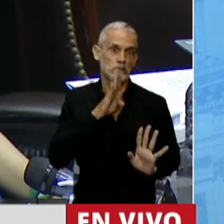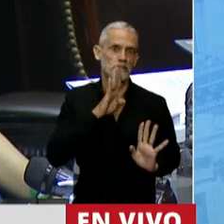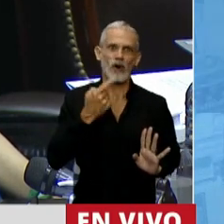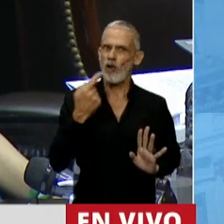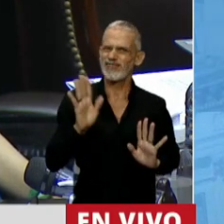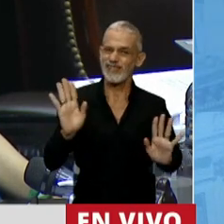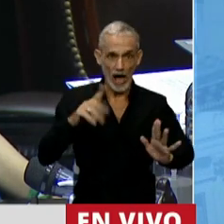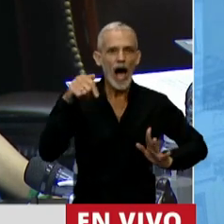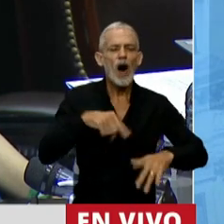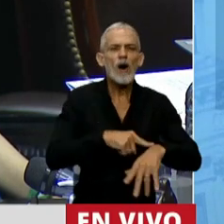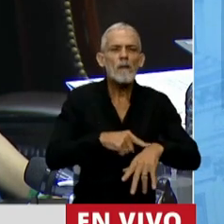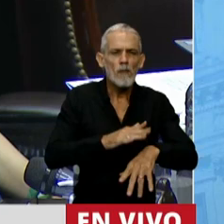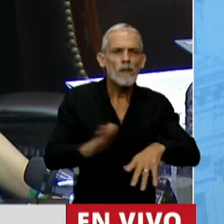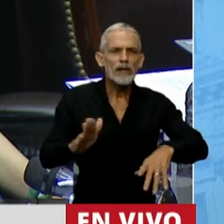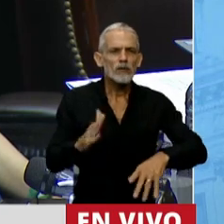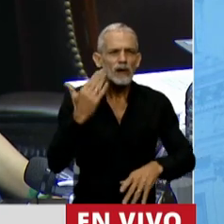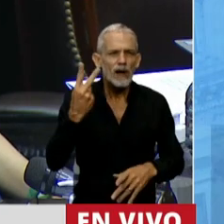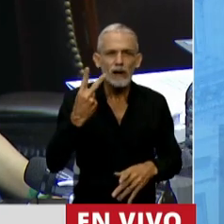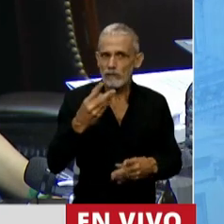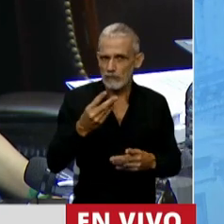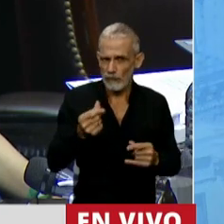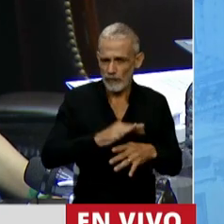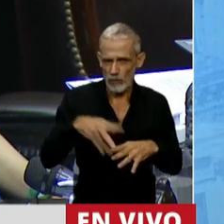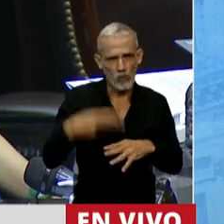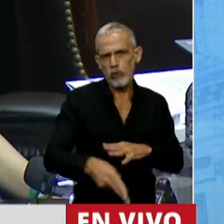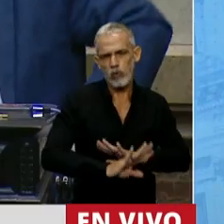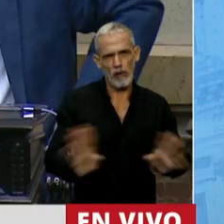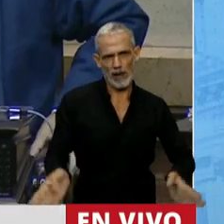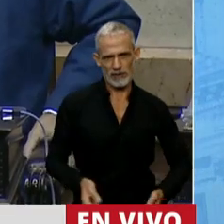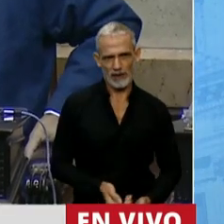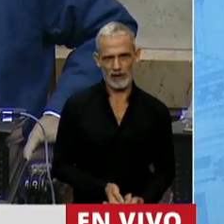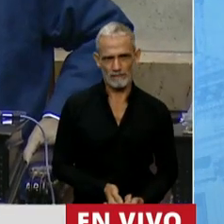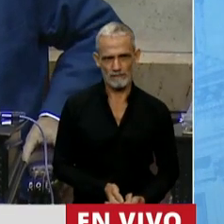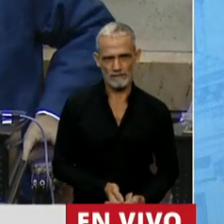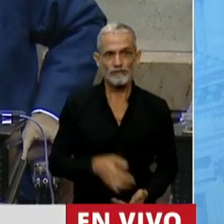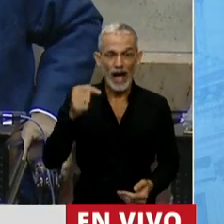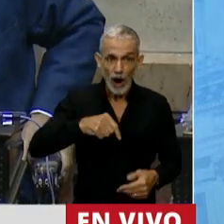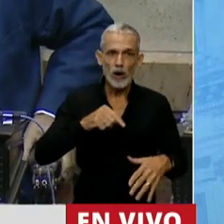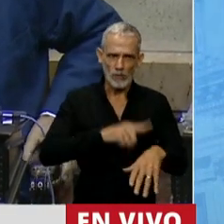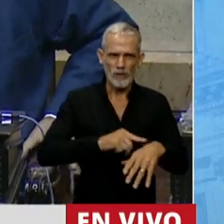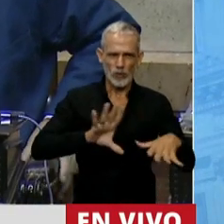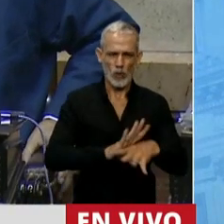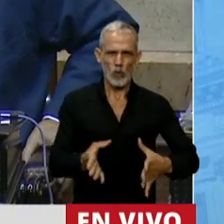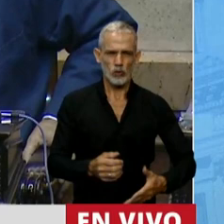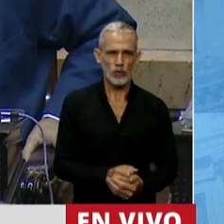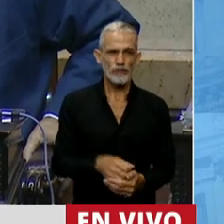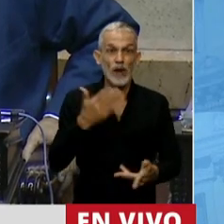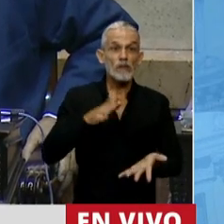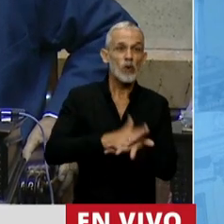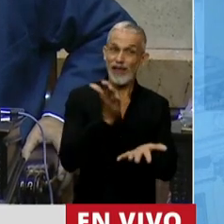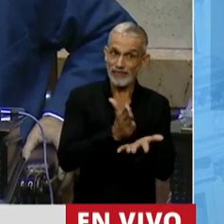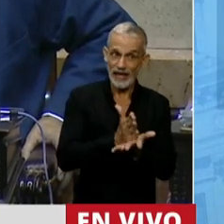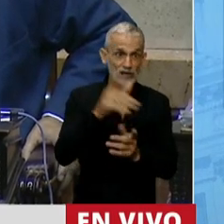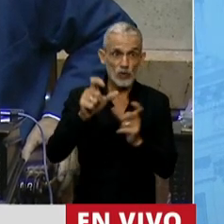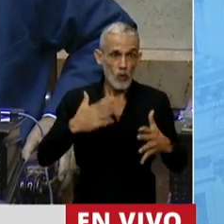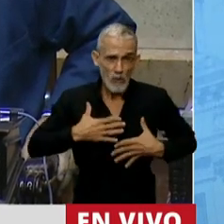es ahora el momento de cortar con esa hipocresía. Estamos también hablando de un derecho humano, y acá